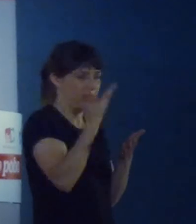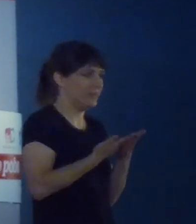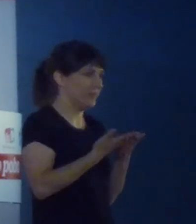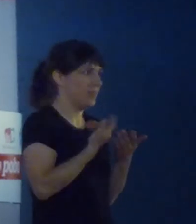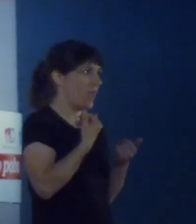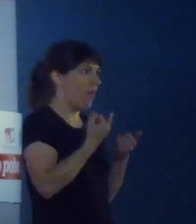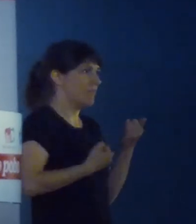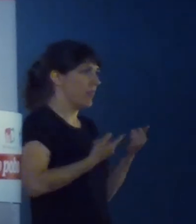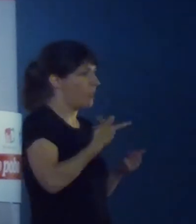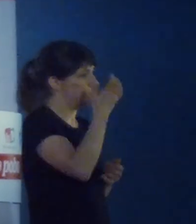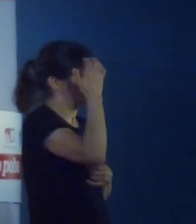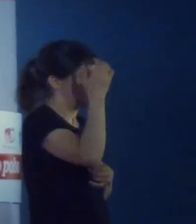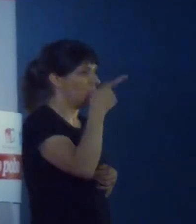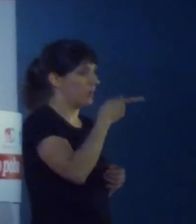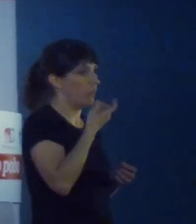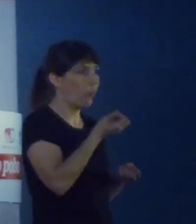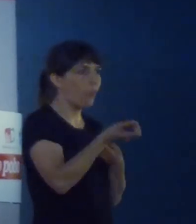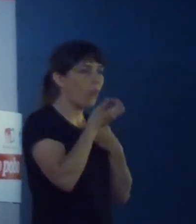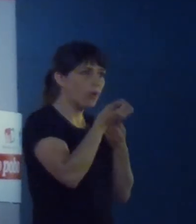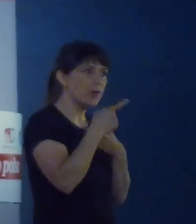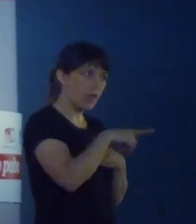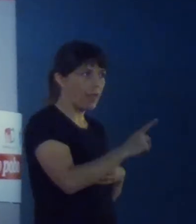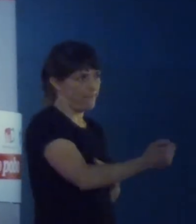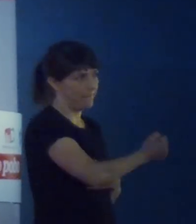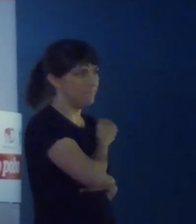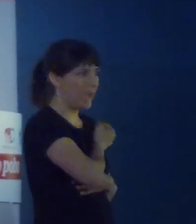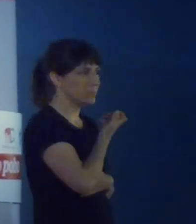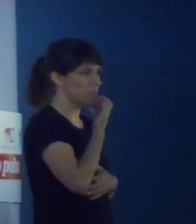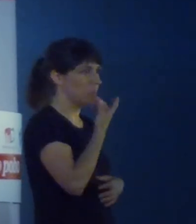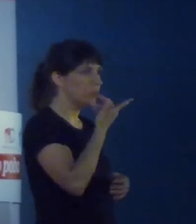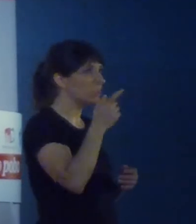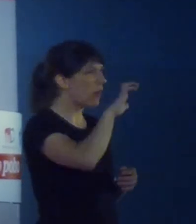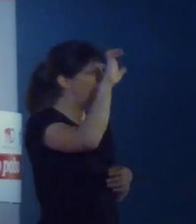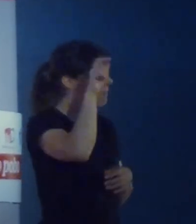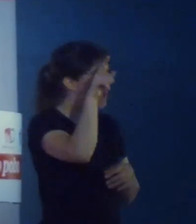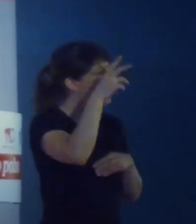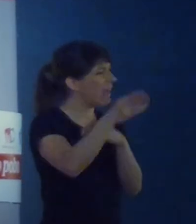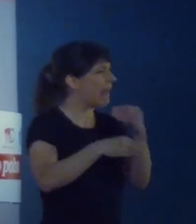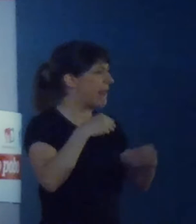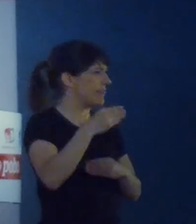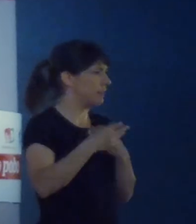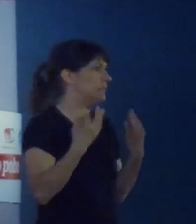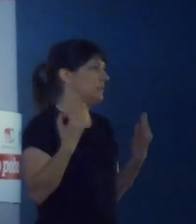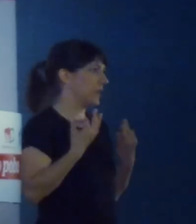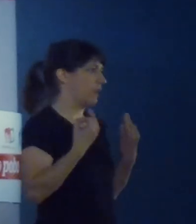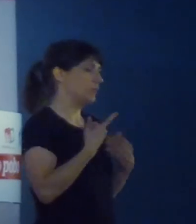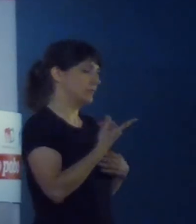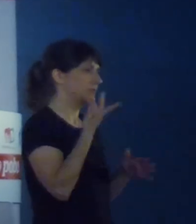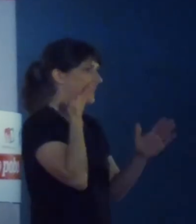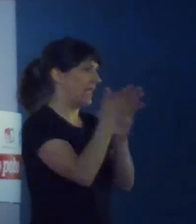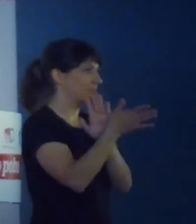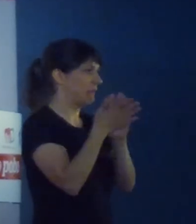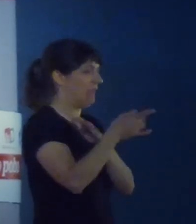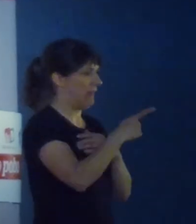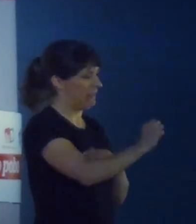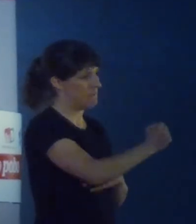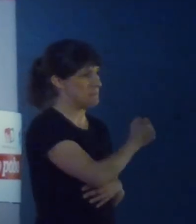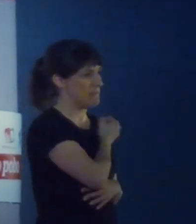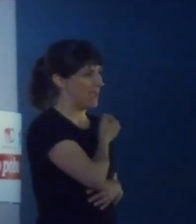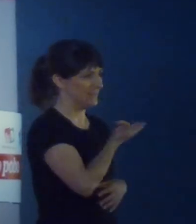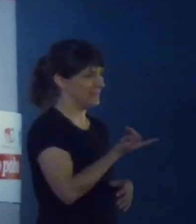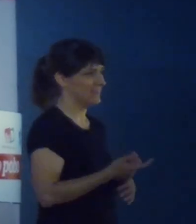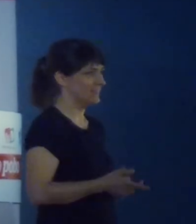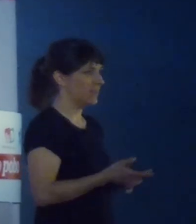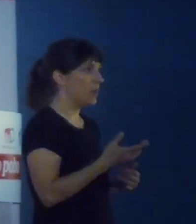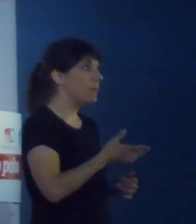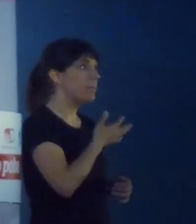que máis ten que contar, a que ten que explicar o que hai, o que imos facer ali, o que se pretende facer ali, para o que vai ela, cos